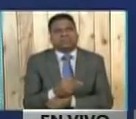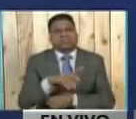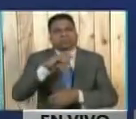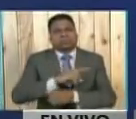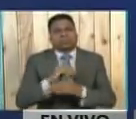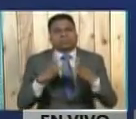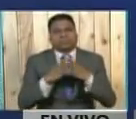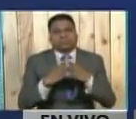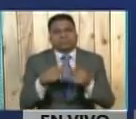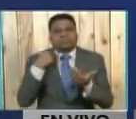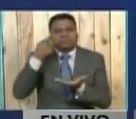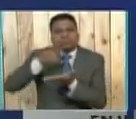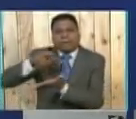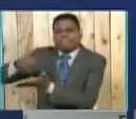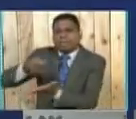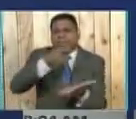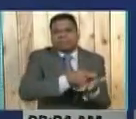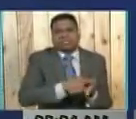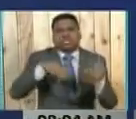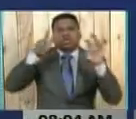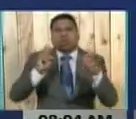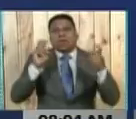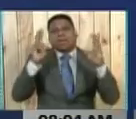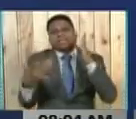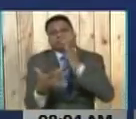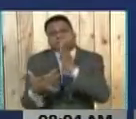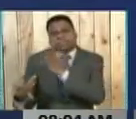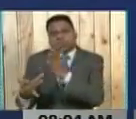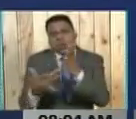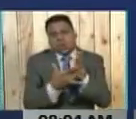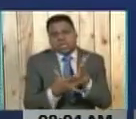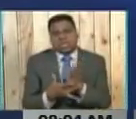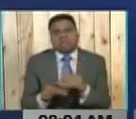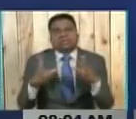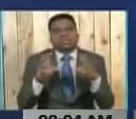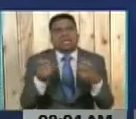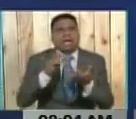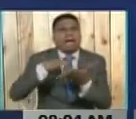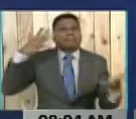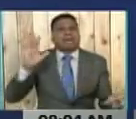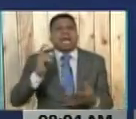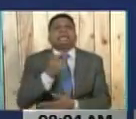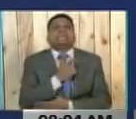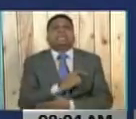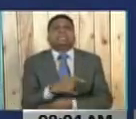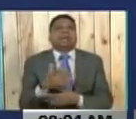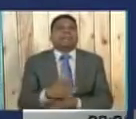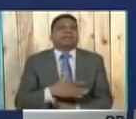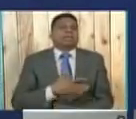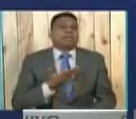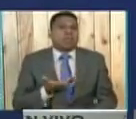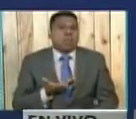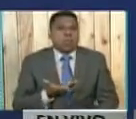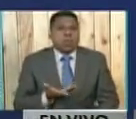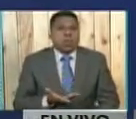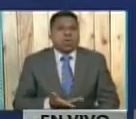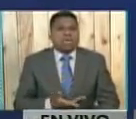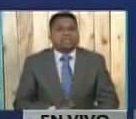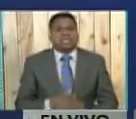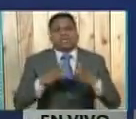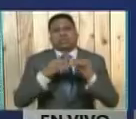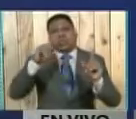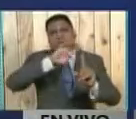de financiamiento y de acceso a las nuevas tecnologías, caras tecnologías para acceder a las fuentes de